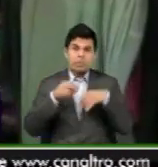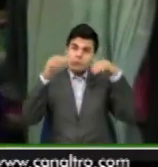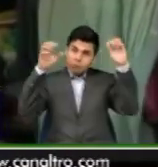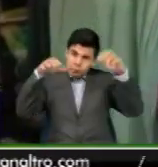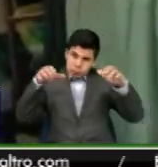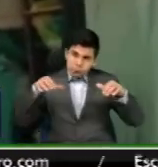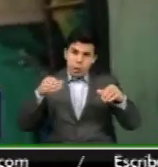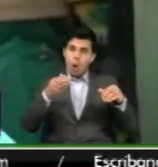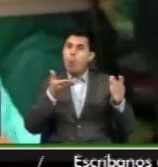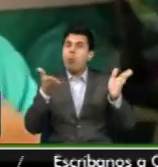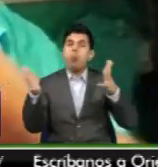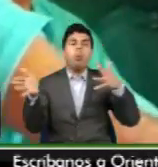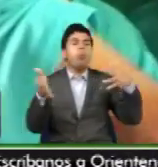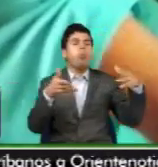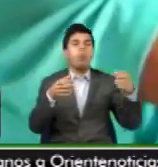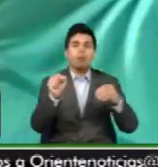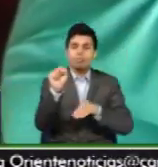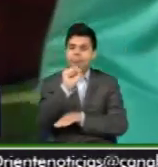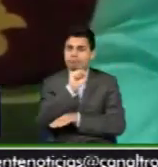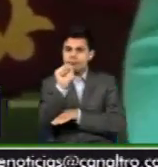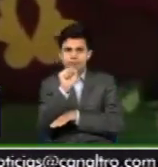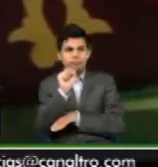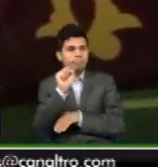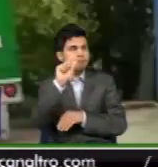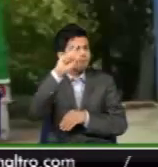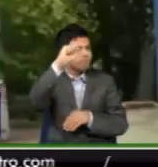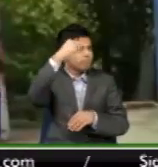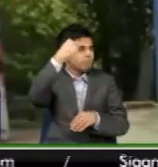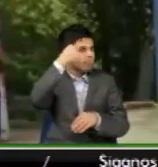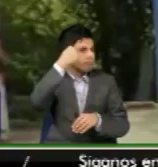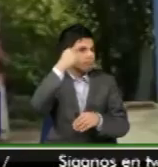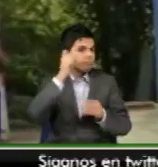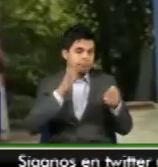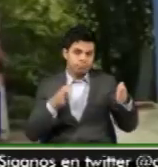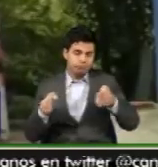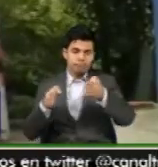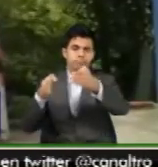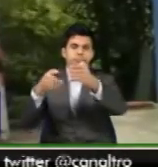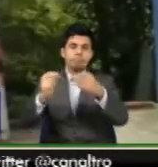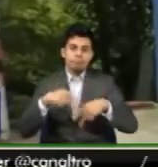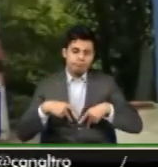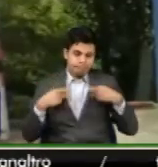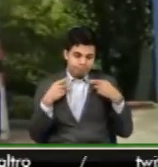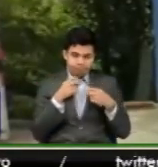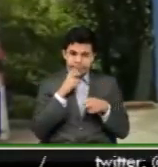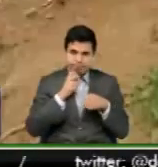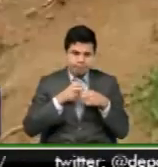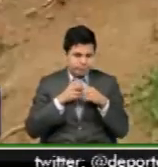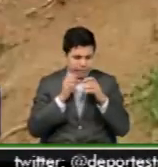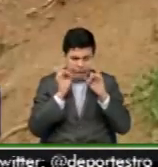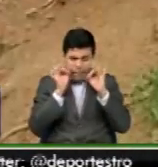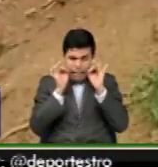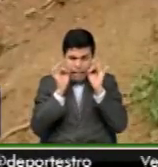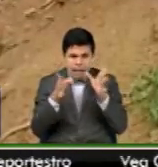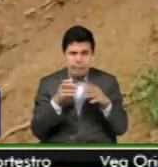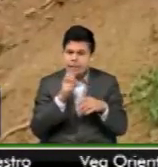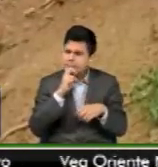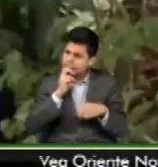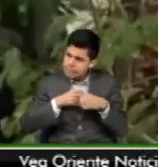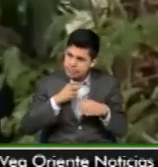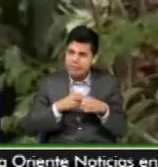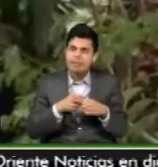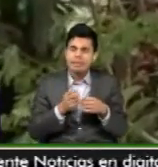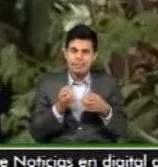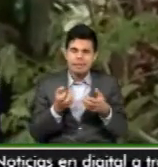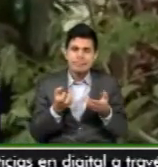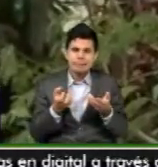nos toca, con los carros, con la vía, con el gobierno. Esta situación que tenemos tan arrecha. Yo soy el que traigo el